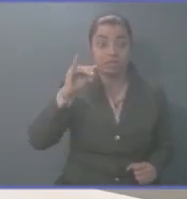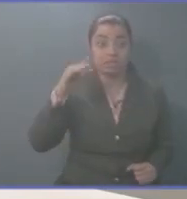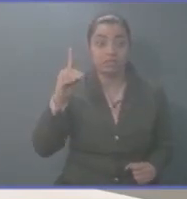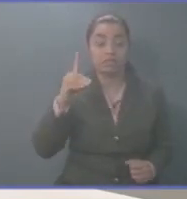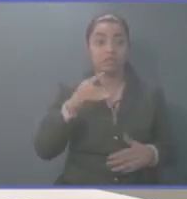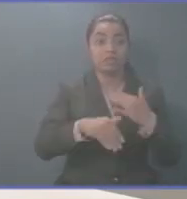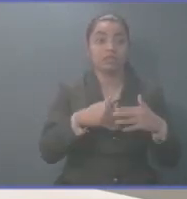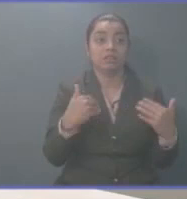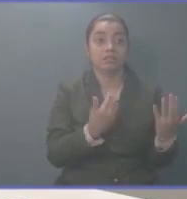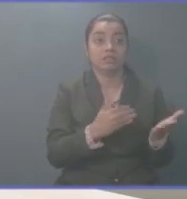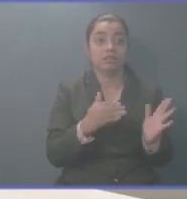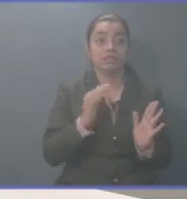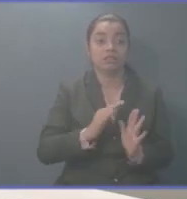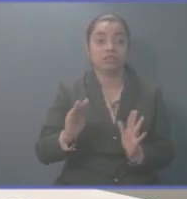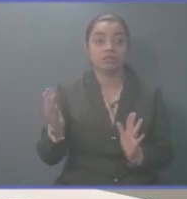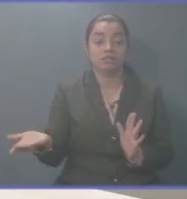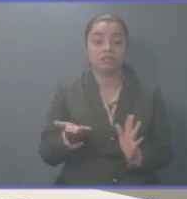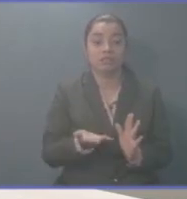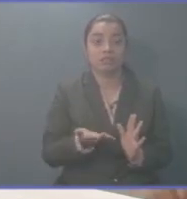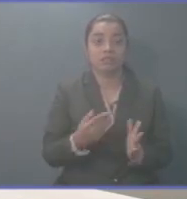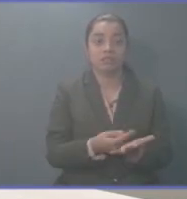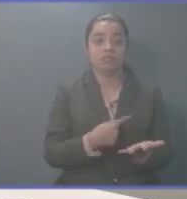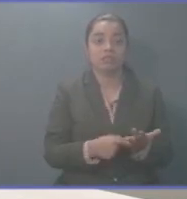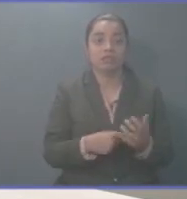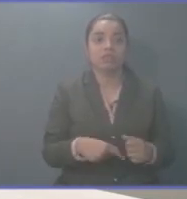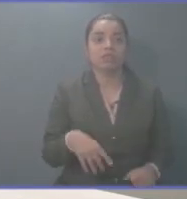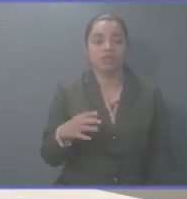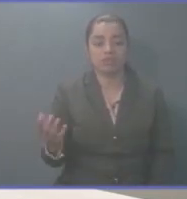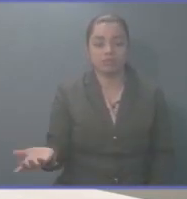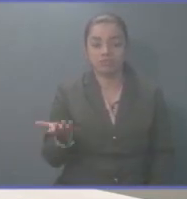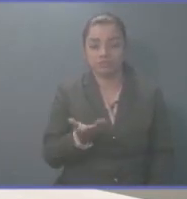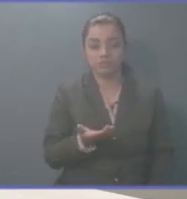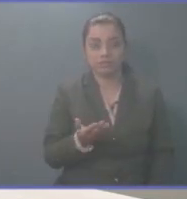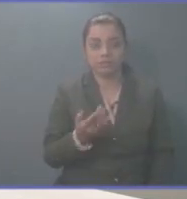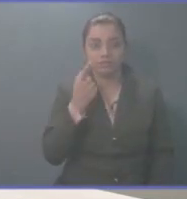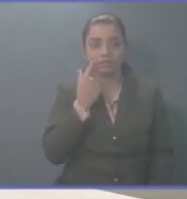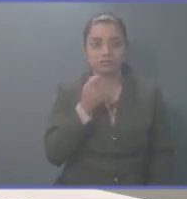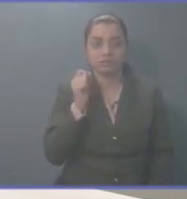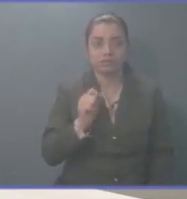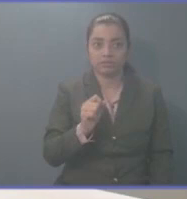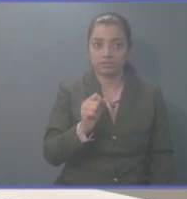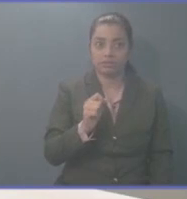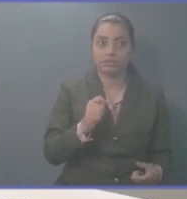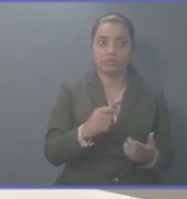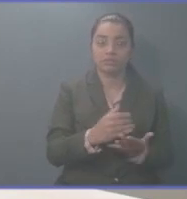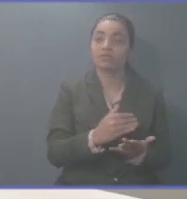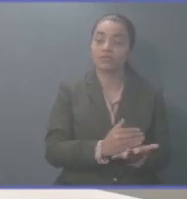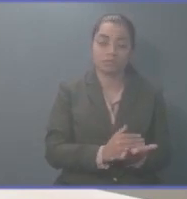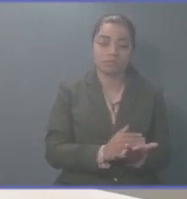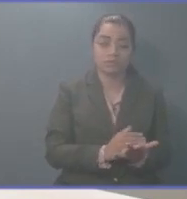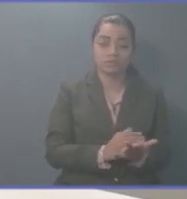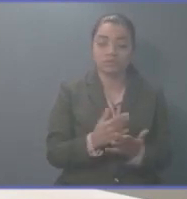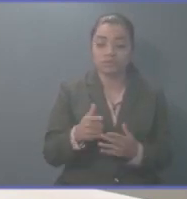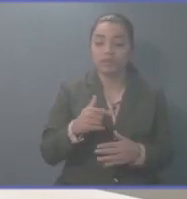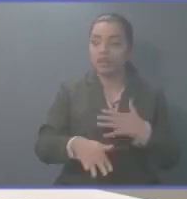hubieran quemado vivos a todos los diputados o a todos los políticos, dijo él. Me parece que son señales no buenas para